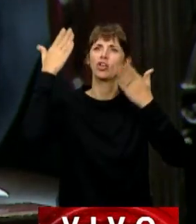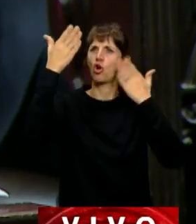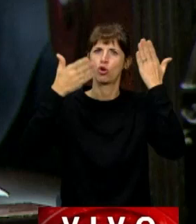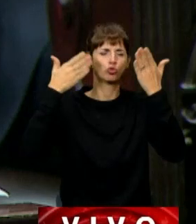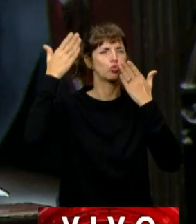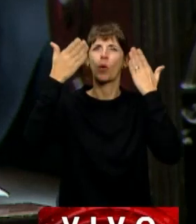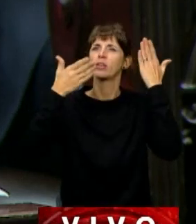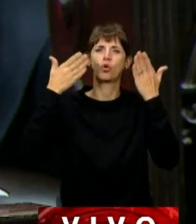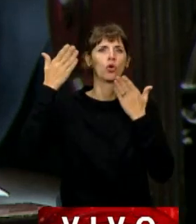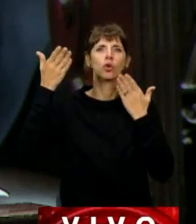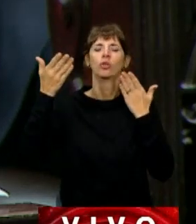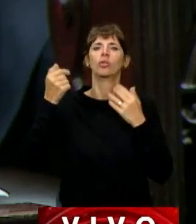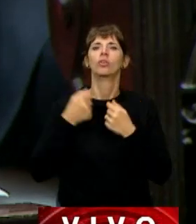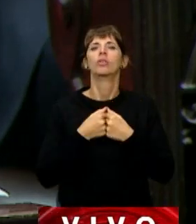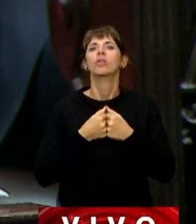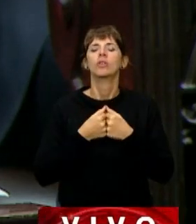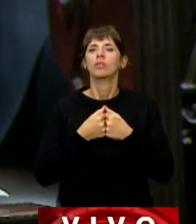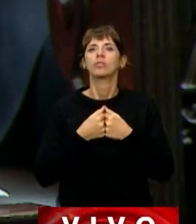sueño con que